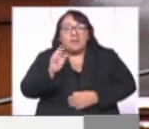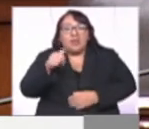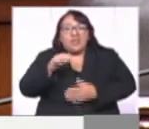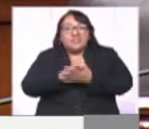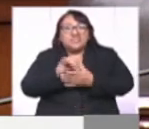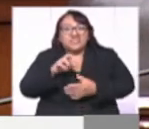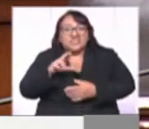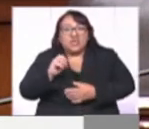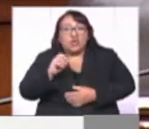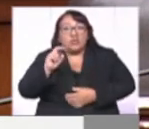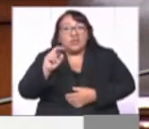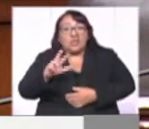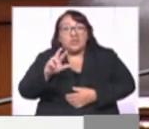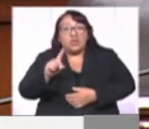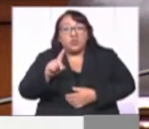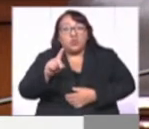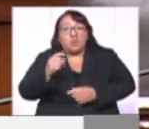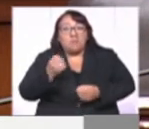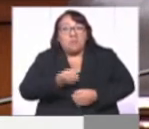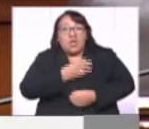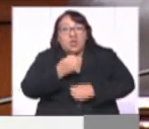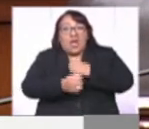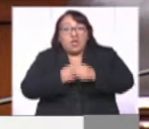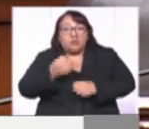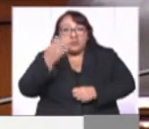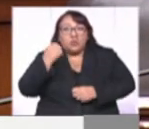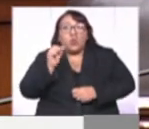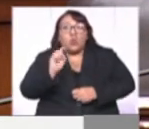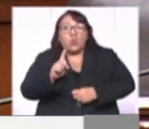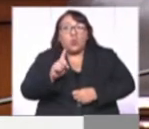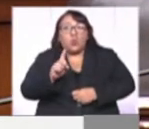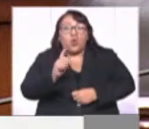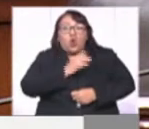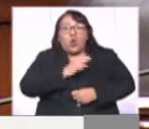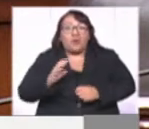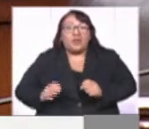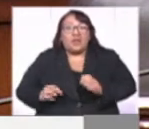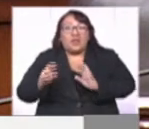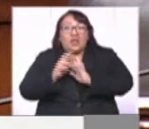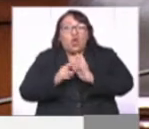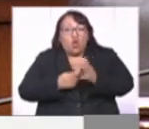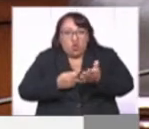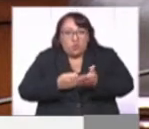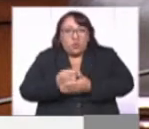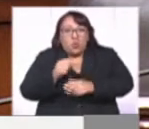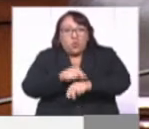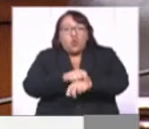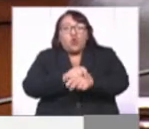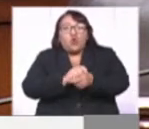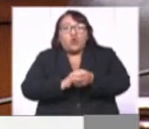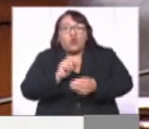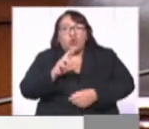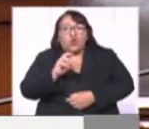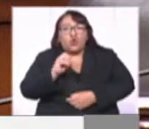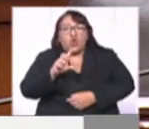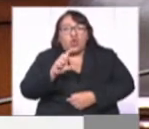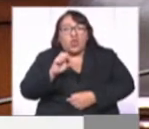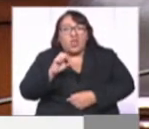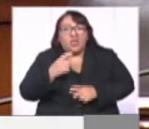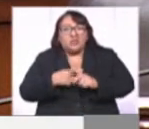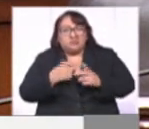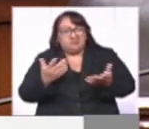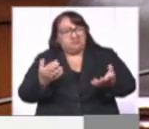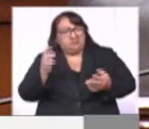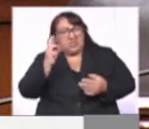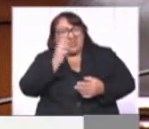31 de mayo del año pasado un gobernador regional compró un reloj Rolex. Y